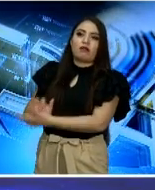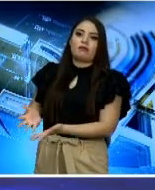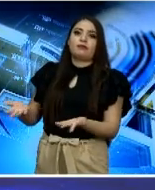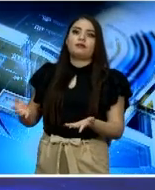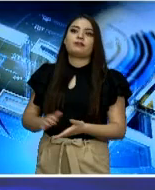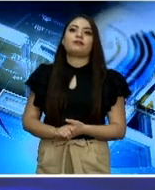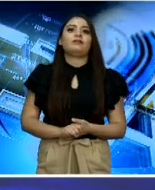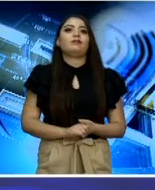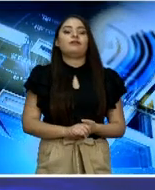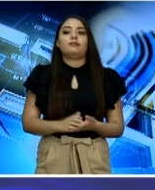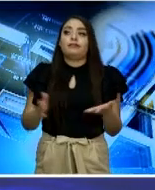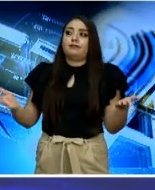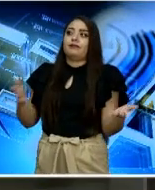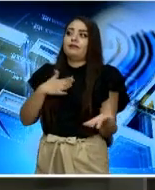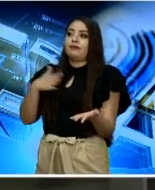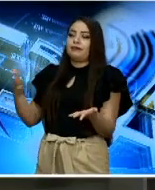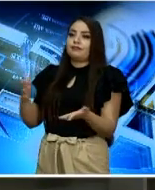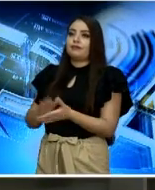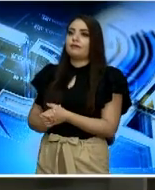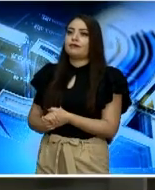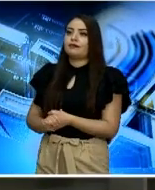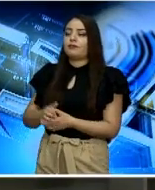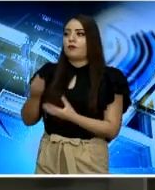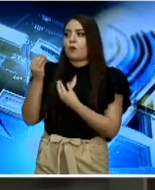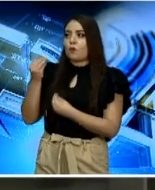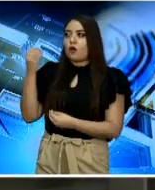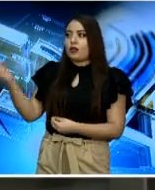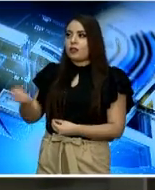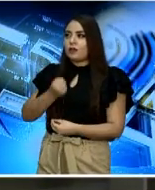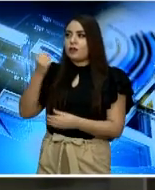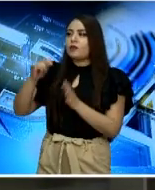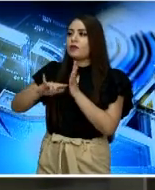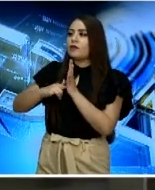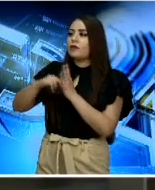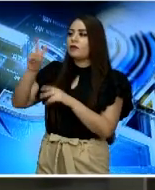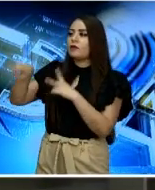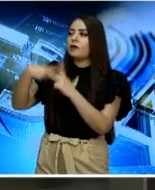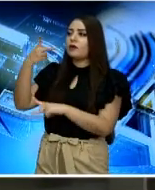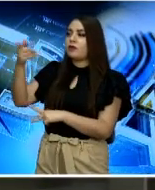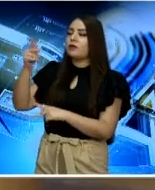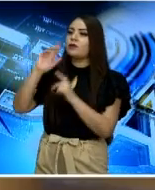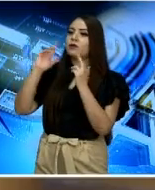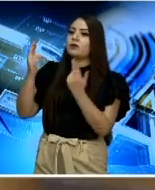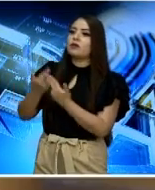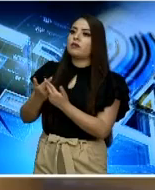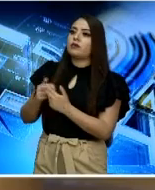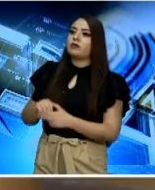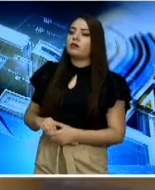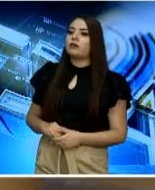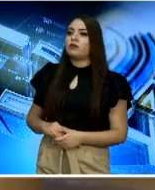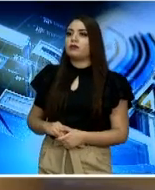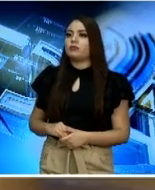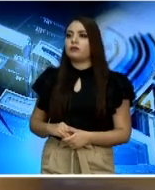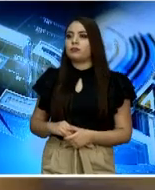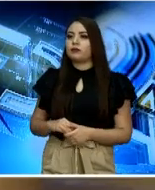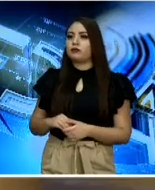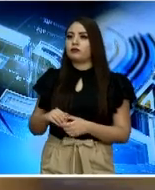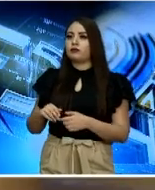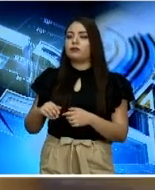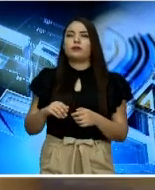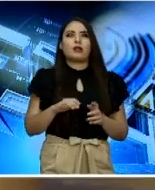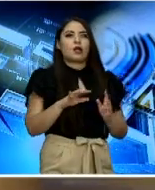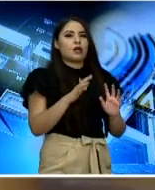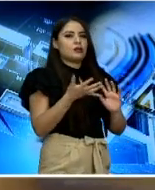pues, suerte. Hoy, ¿a qué hora vas a reunirte con las autoridades? Va a ser más aproximadamente a las